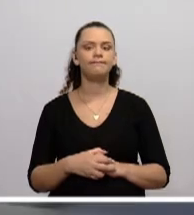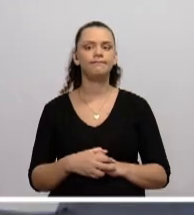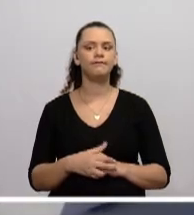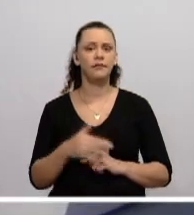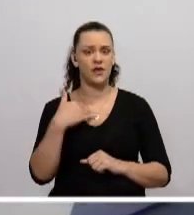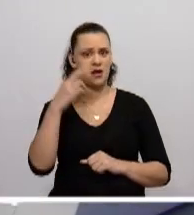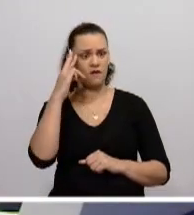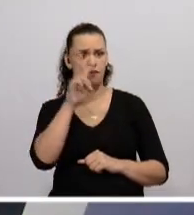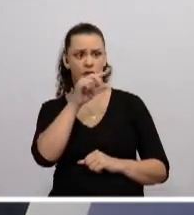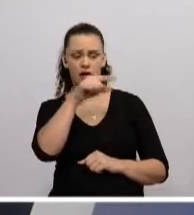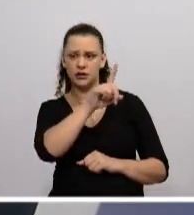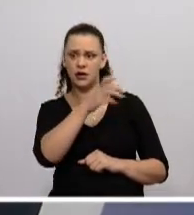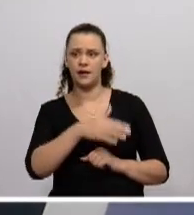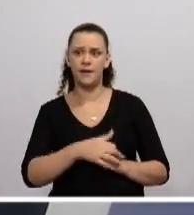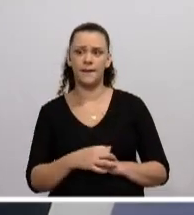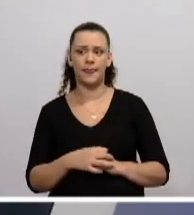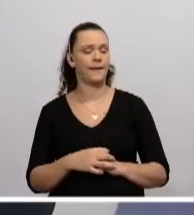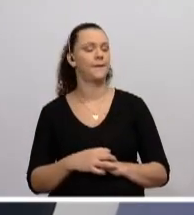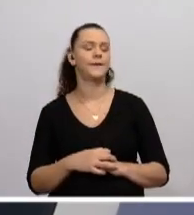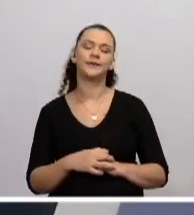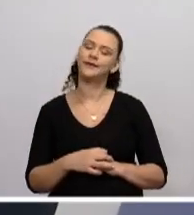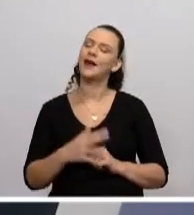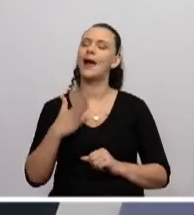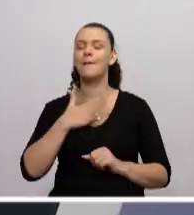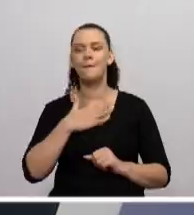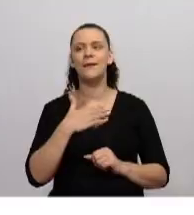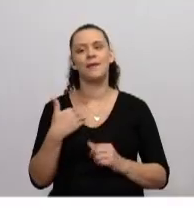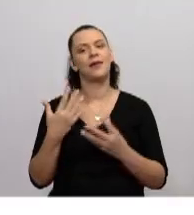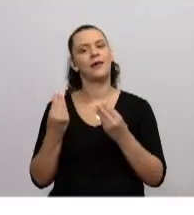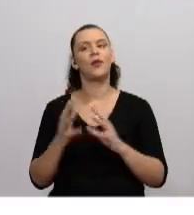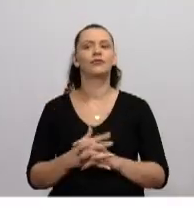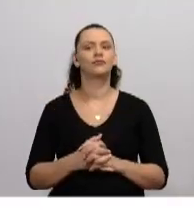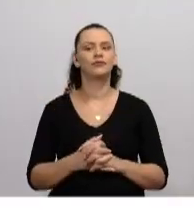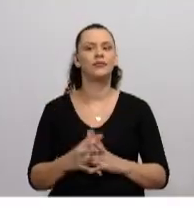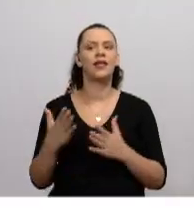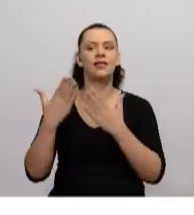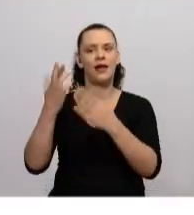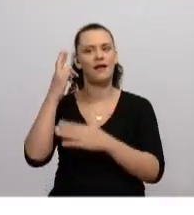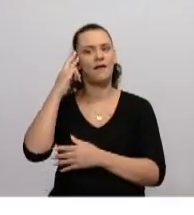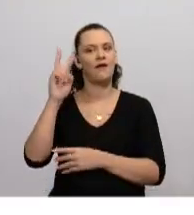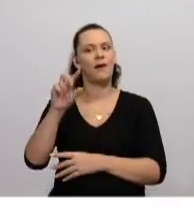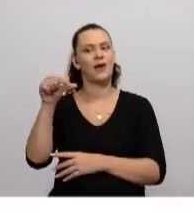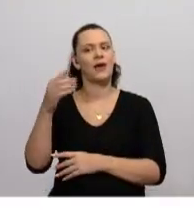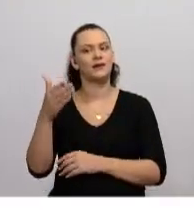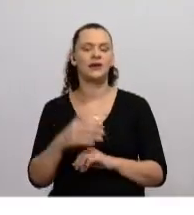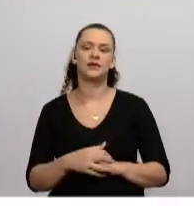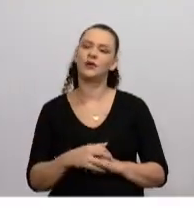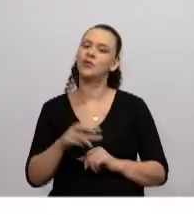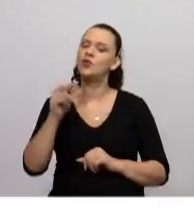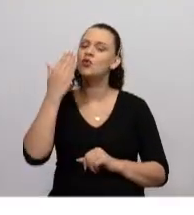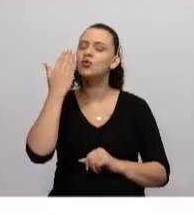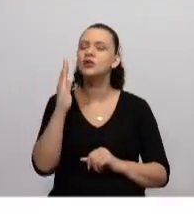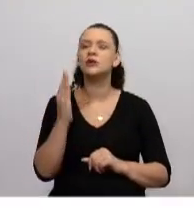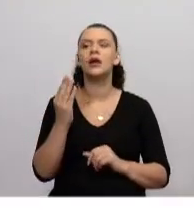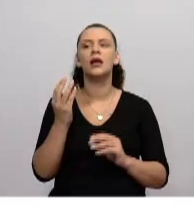tienes razón Vladimir Quesada a mí me da temor darle la razón a Vladimir Quesada no sé